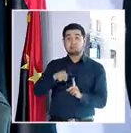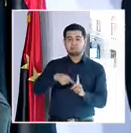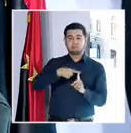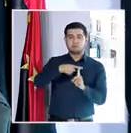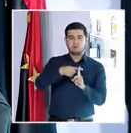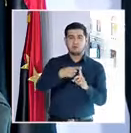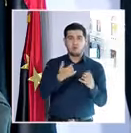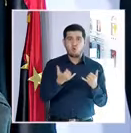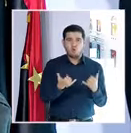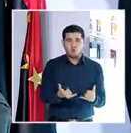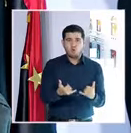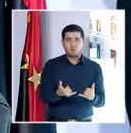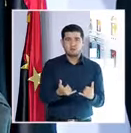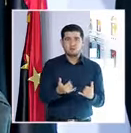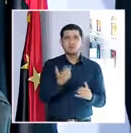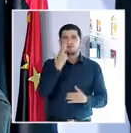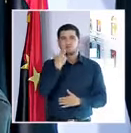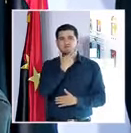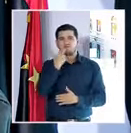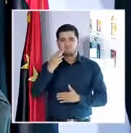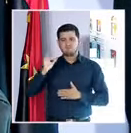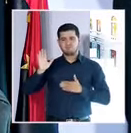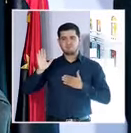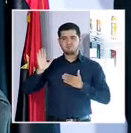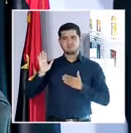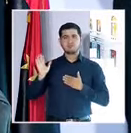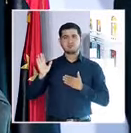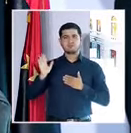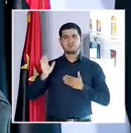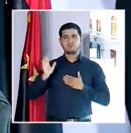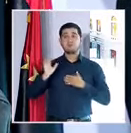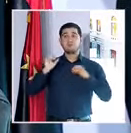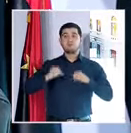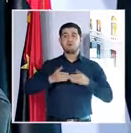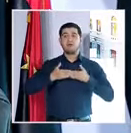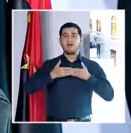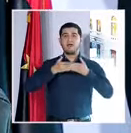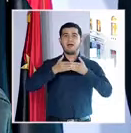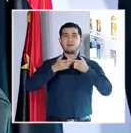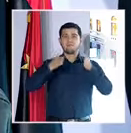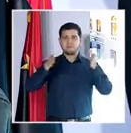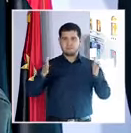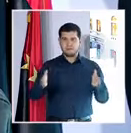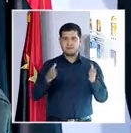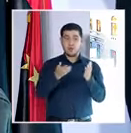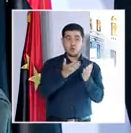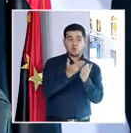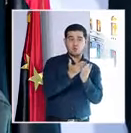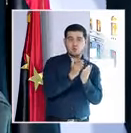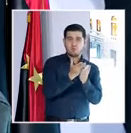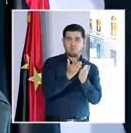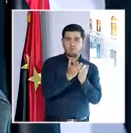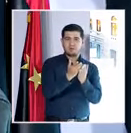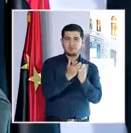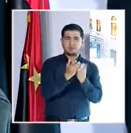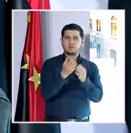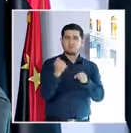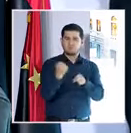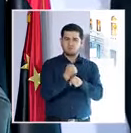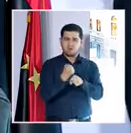se convierte en un compromiso institucional y legal el poder hacer compras públicas locales y en un trabajo articulado con